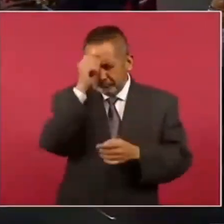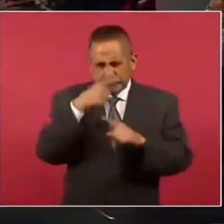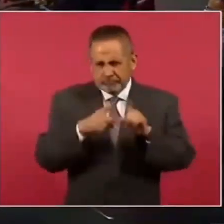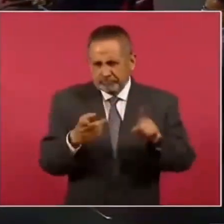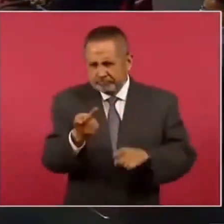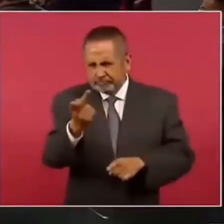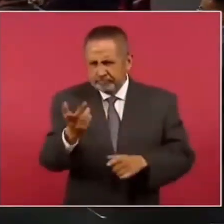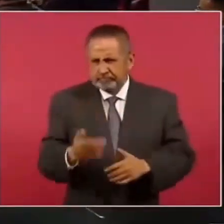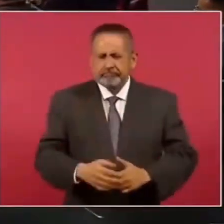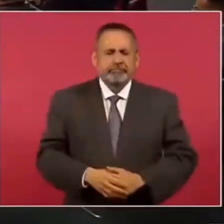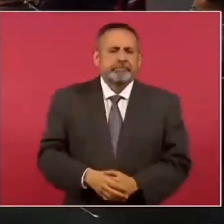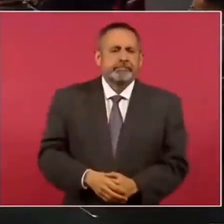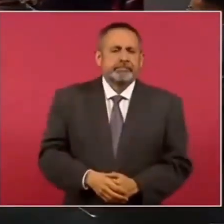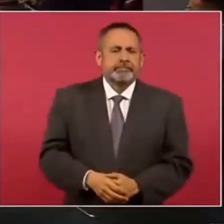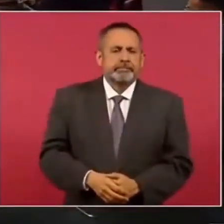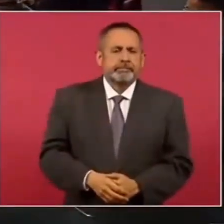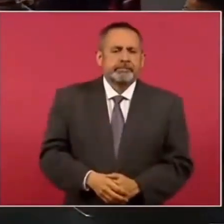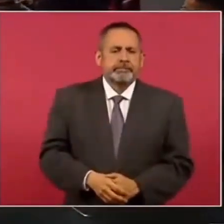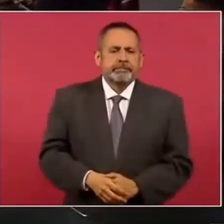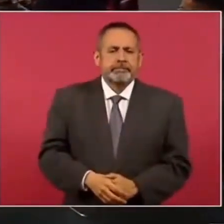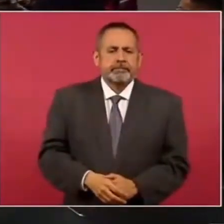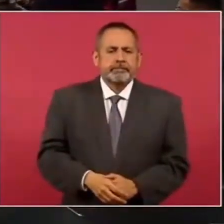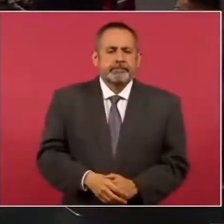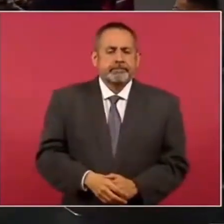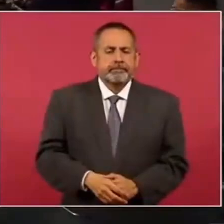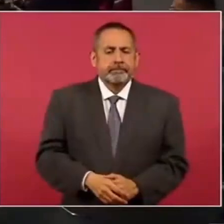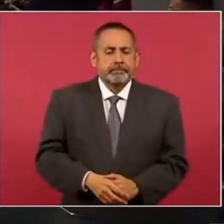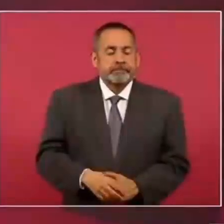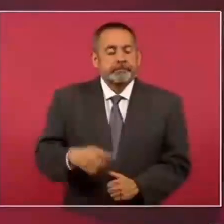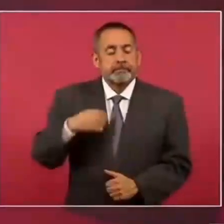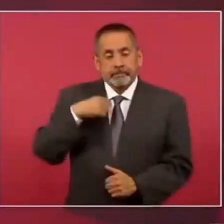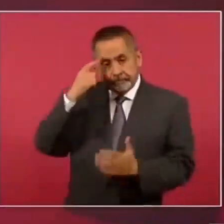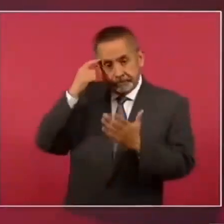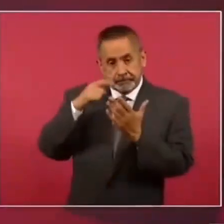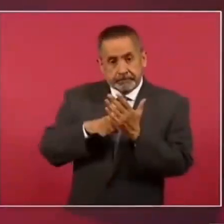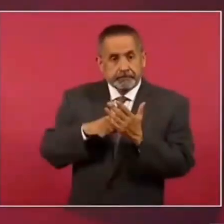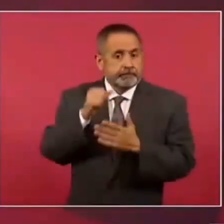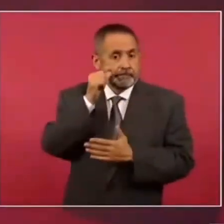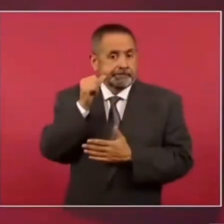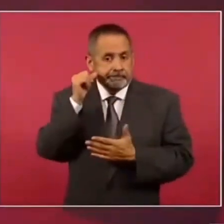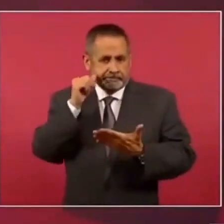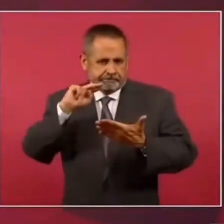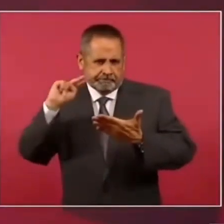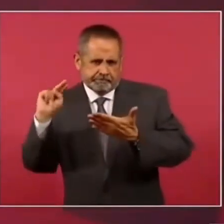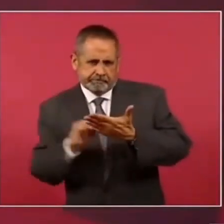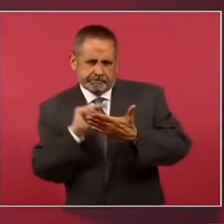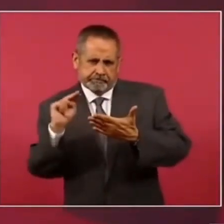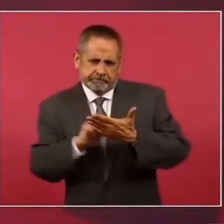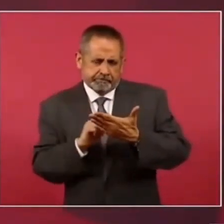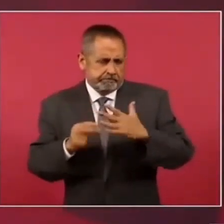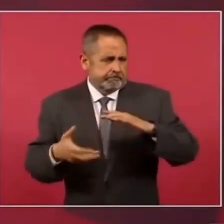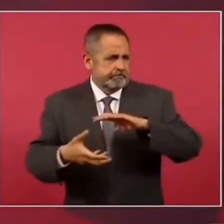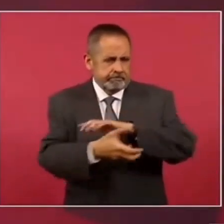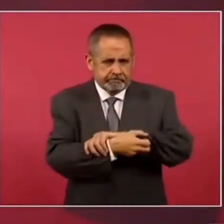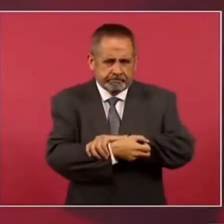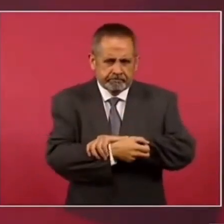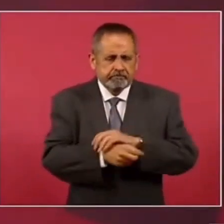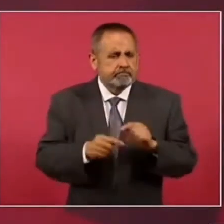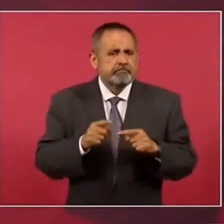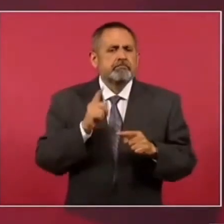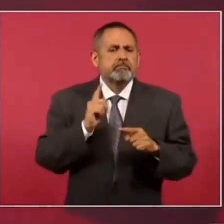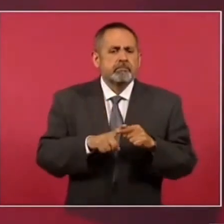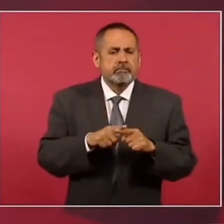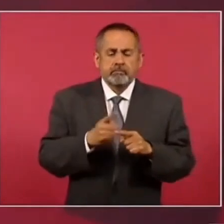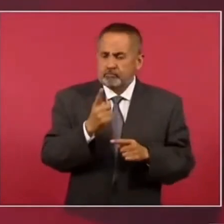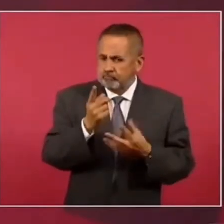Bueno, yo creo que el convenio que se suscribió ayer es algo